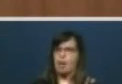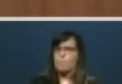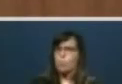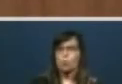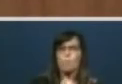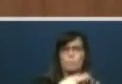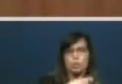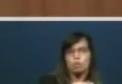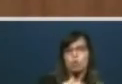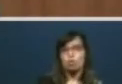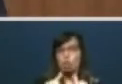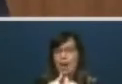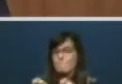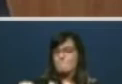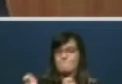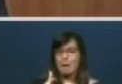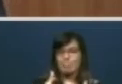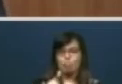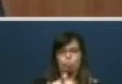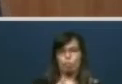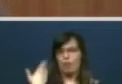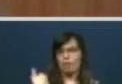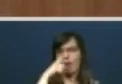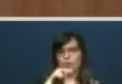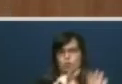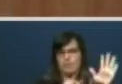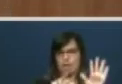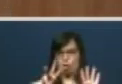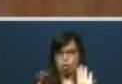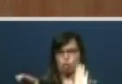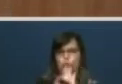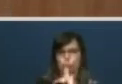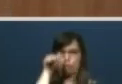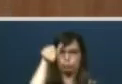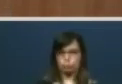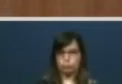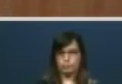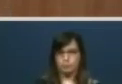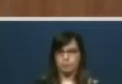similar al que tuvo el actual texto por otra parte